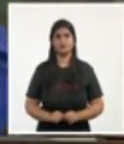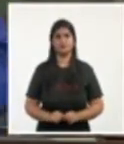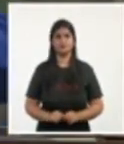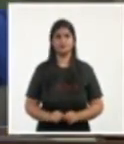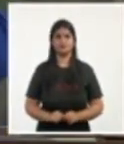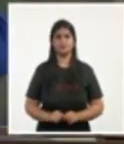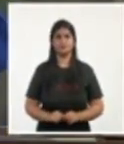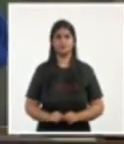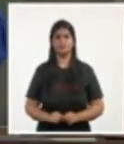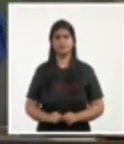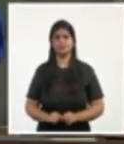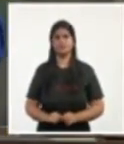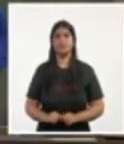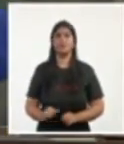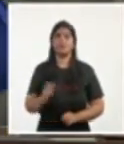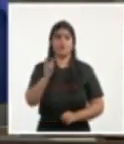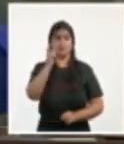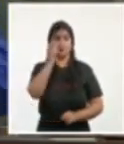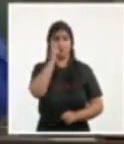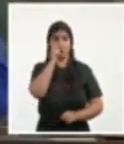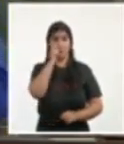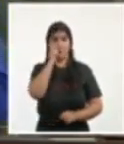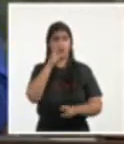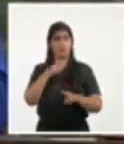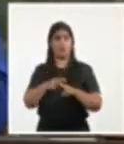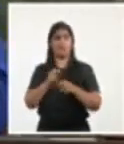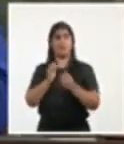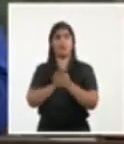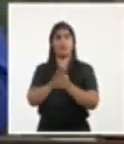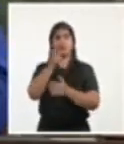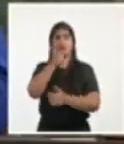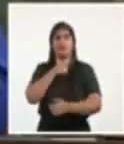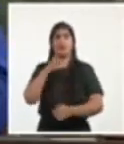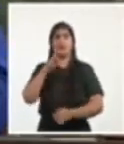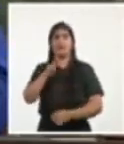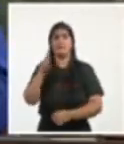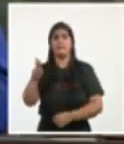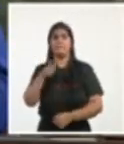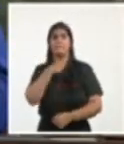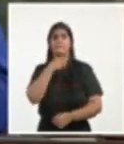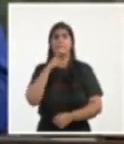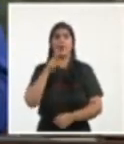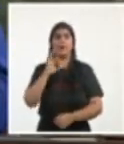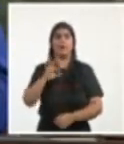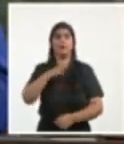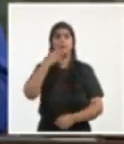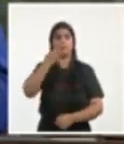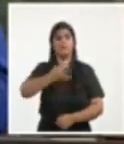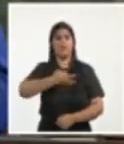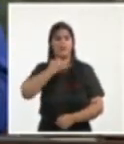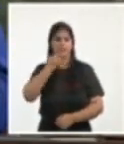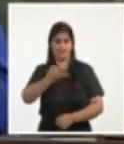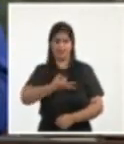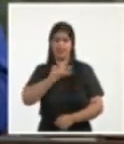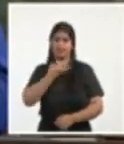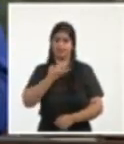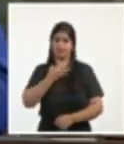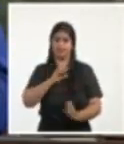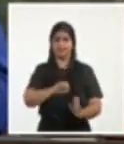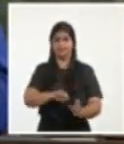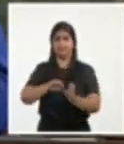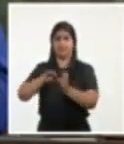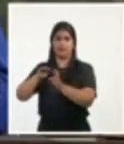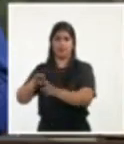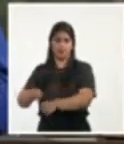los impactos en la agenda de trabajo del gobierno y posteriormente el viceprimer ministro